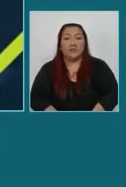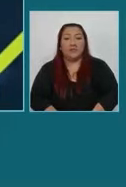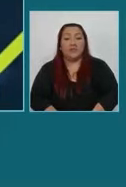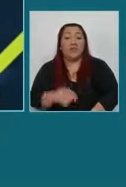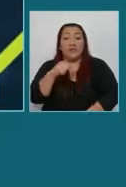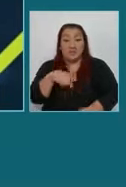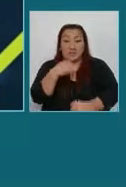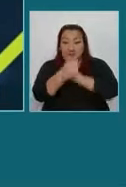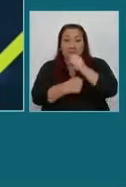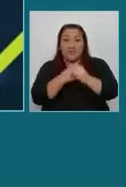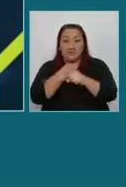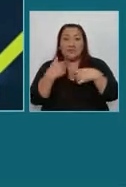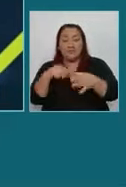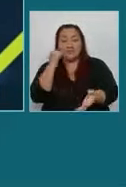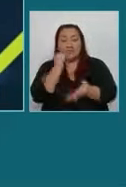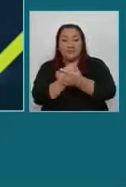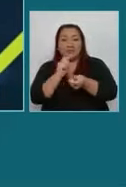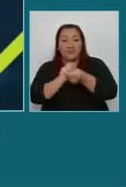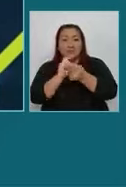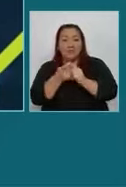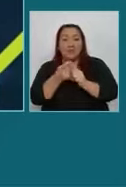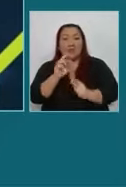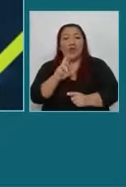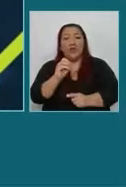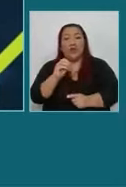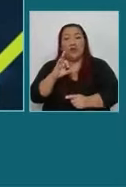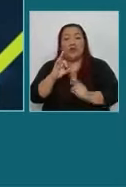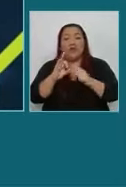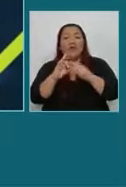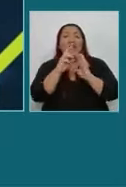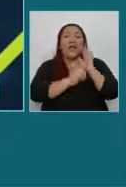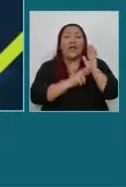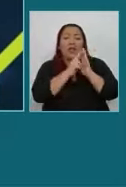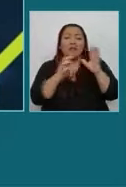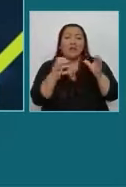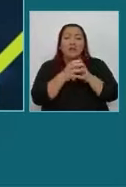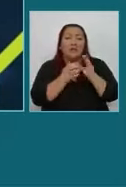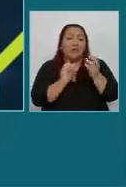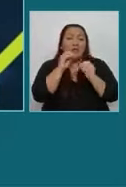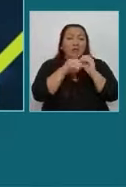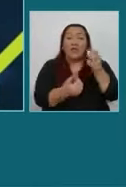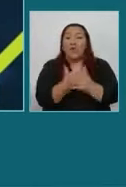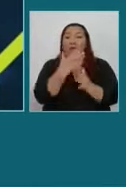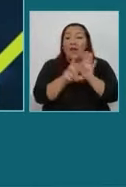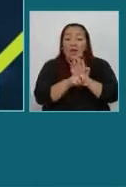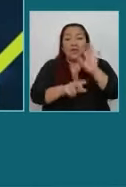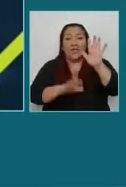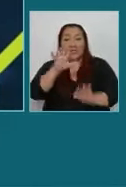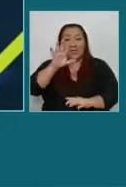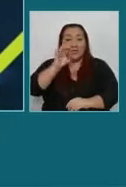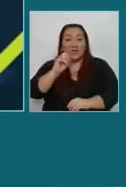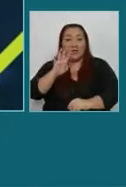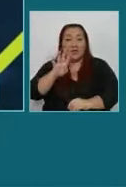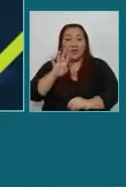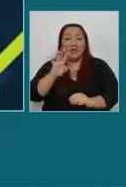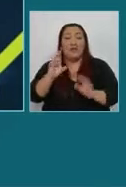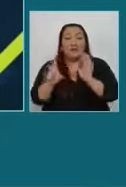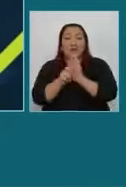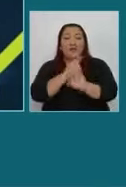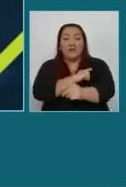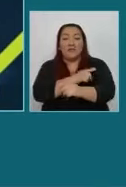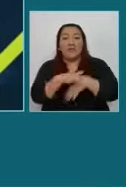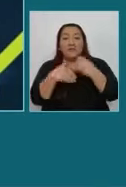Este año se ha aprobado el cambio de ROF del INS para implementar la ley 1504, ley que